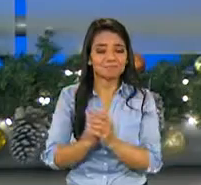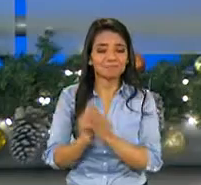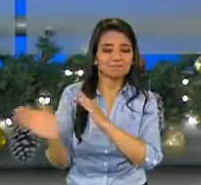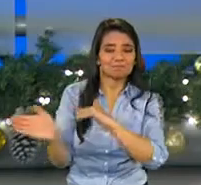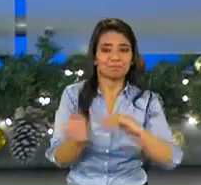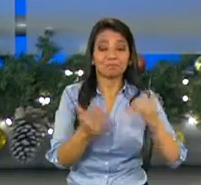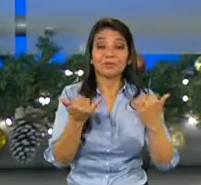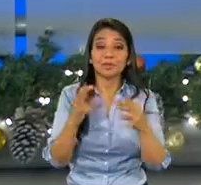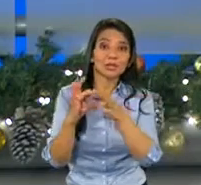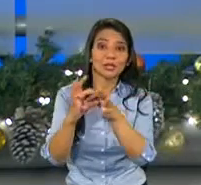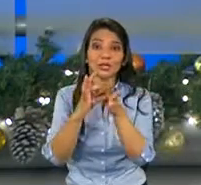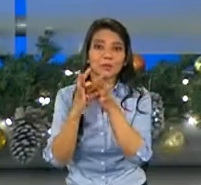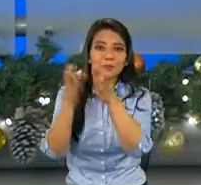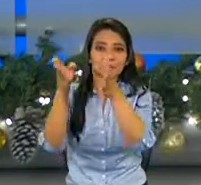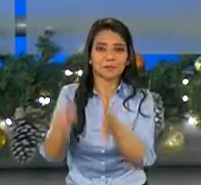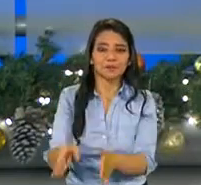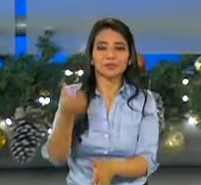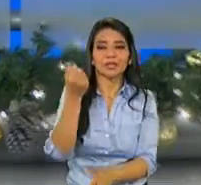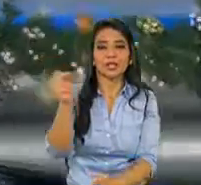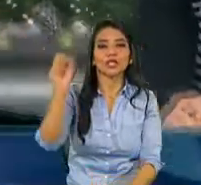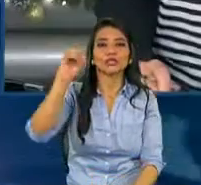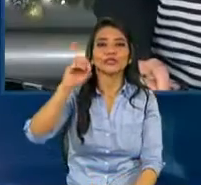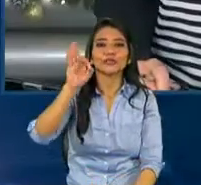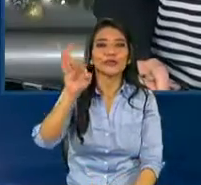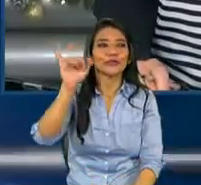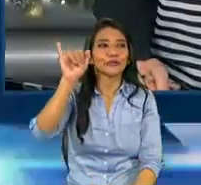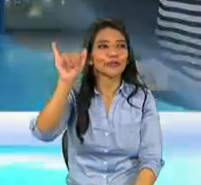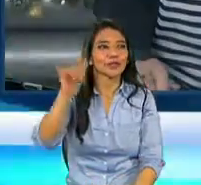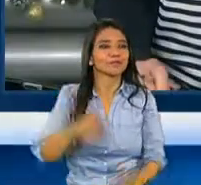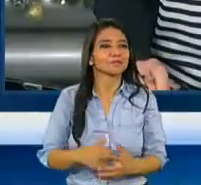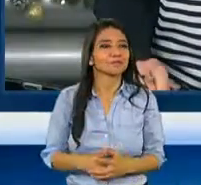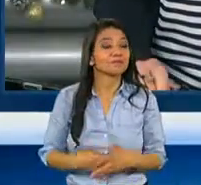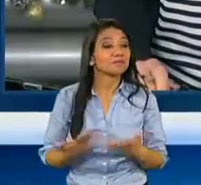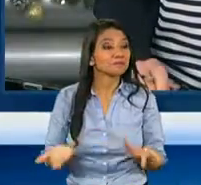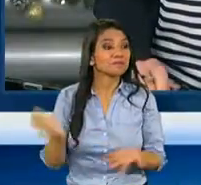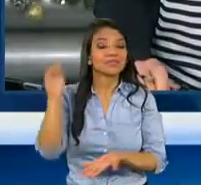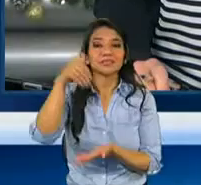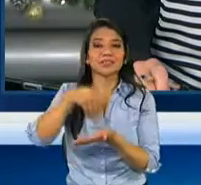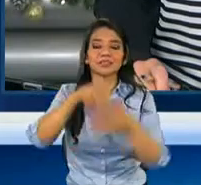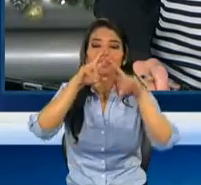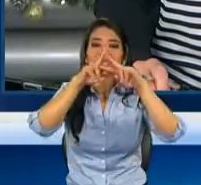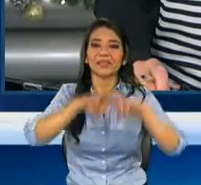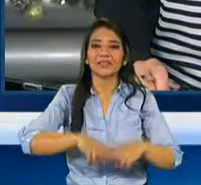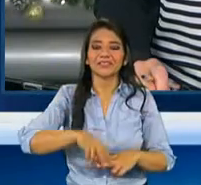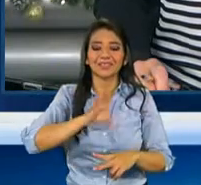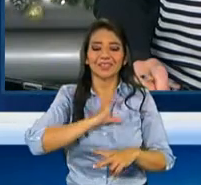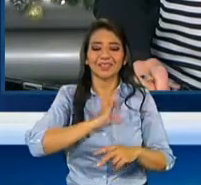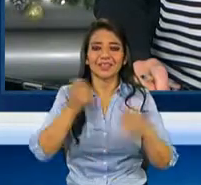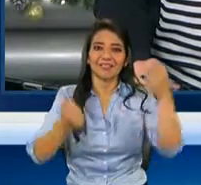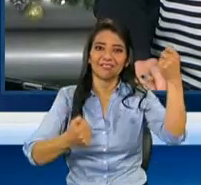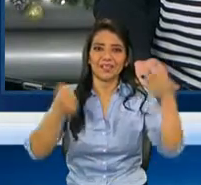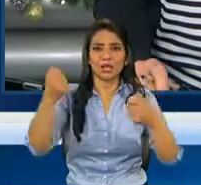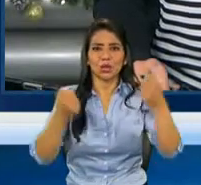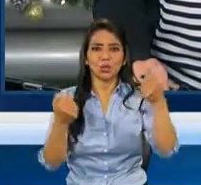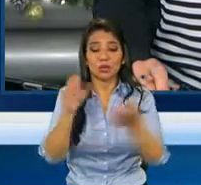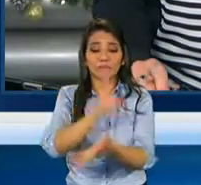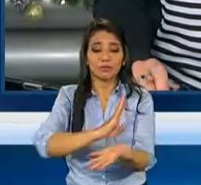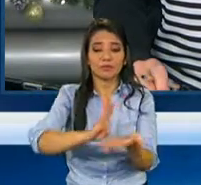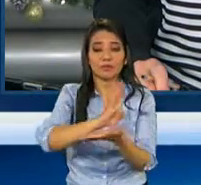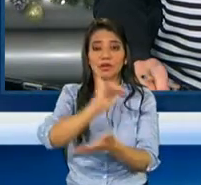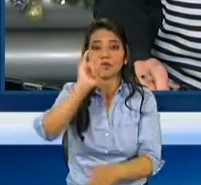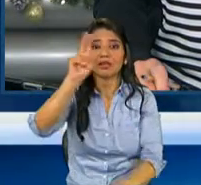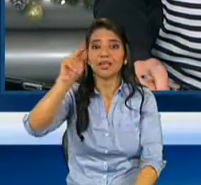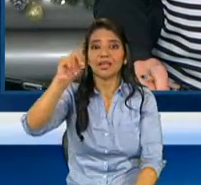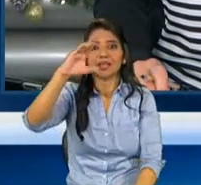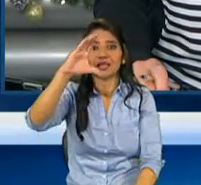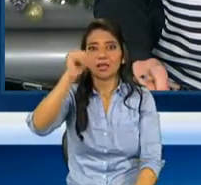en seguida con esta compañera sofía vintimilla ella está en vivo y en directo desde el centro de revisión técnica vehicular de san isidro de liniers está ubicado en la